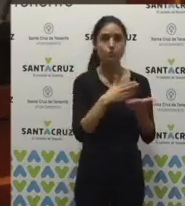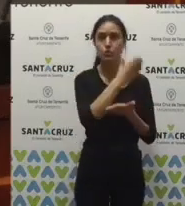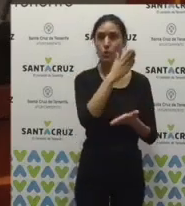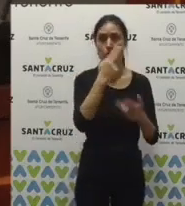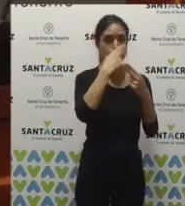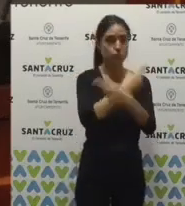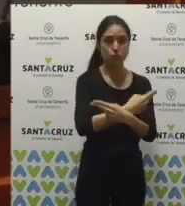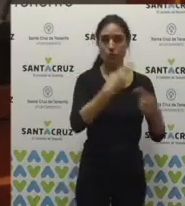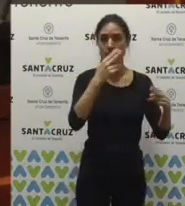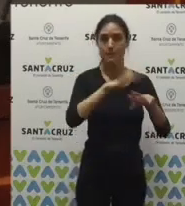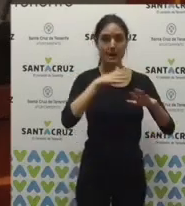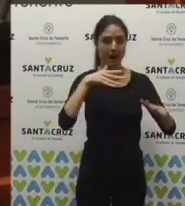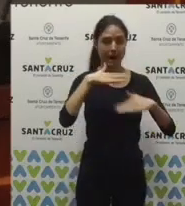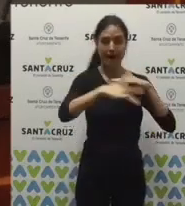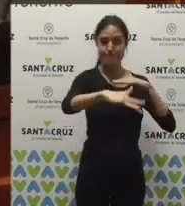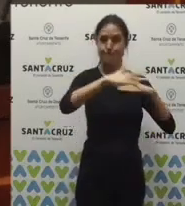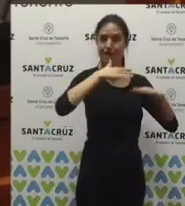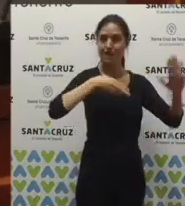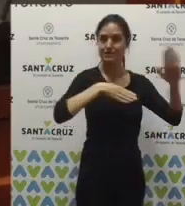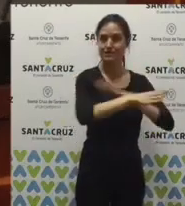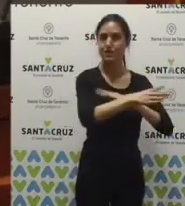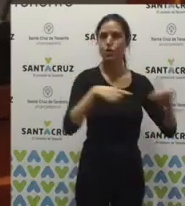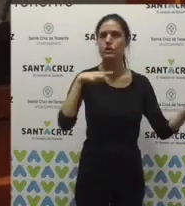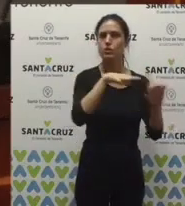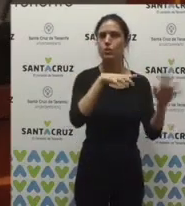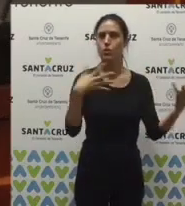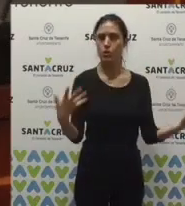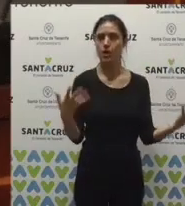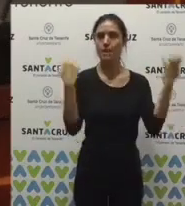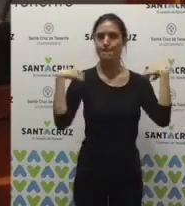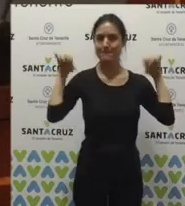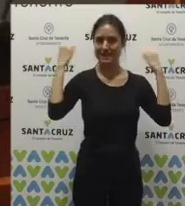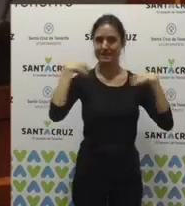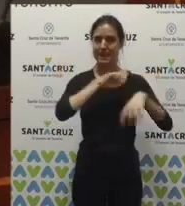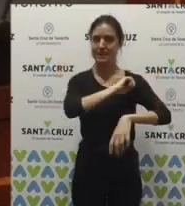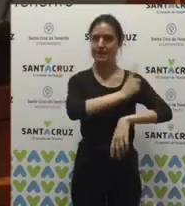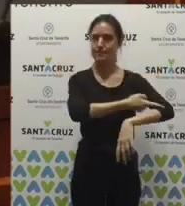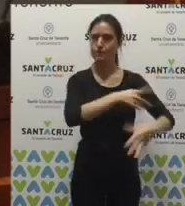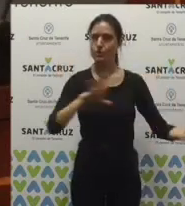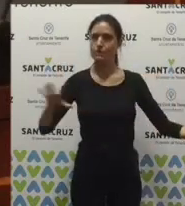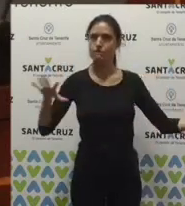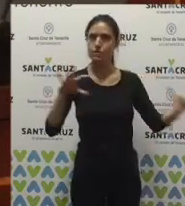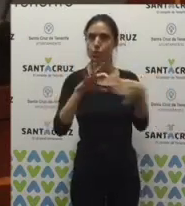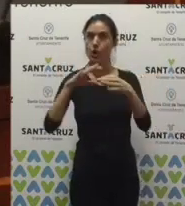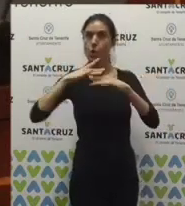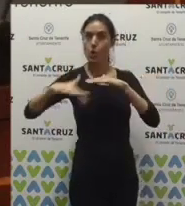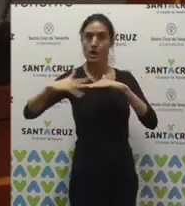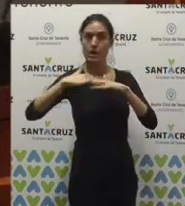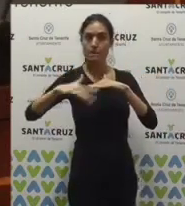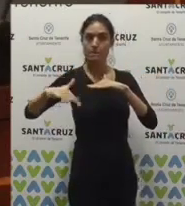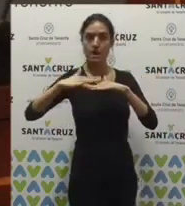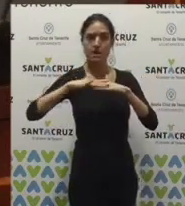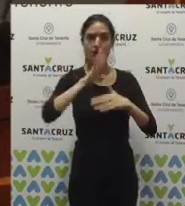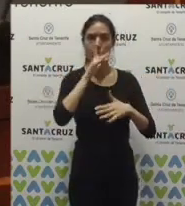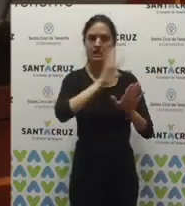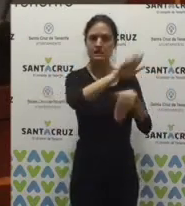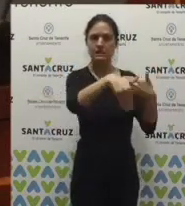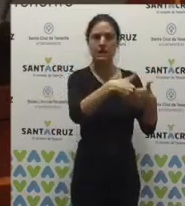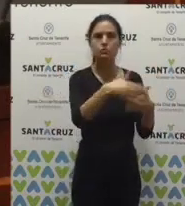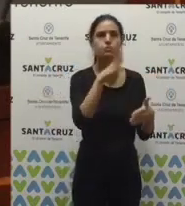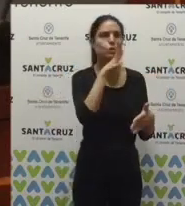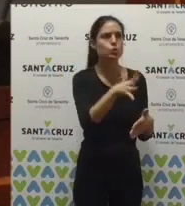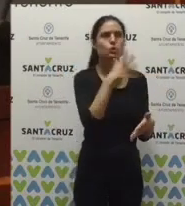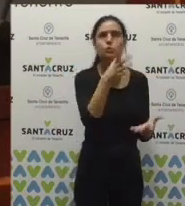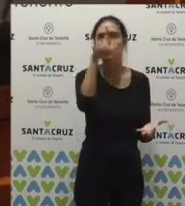de acceso al mar para la práctica de deportes vinculados con la vela yo no sé qué informe quieren pedir y no sé si